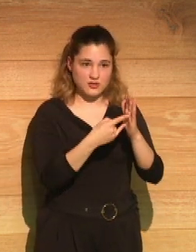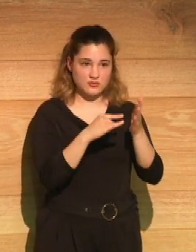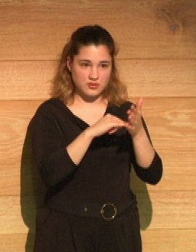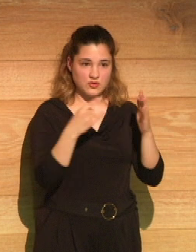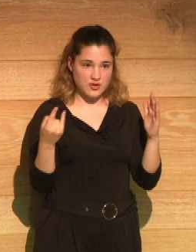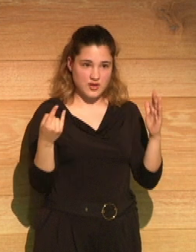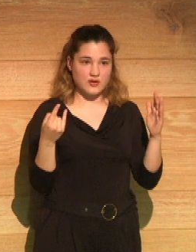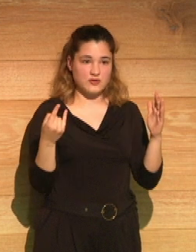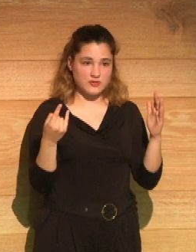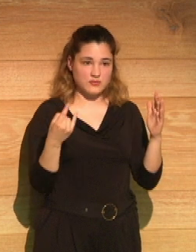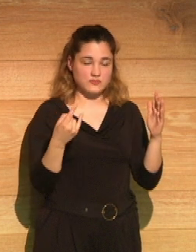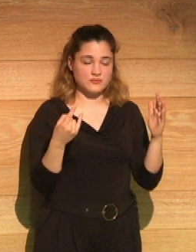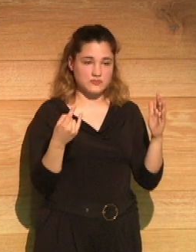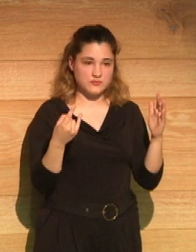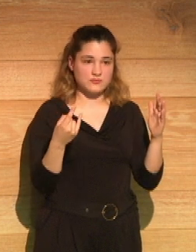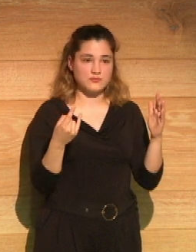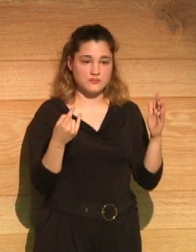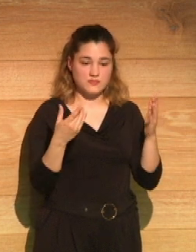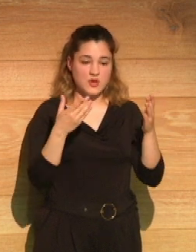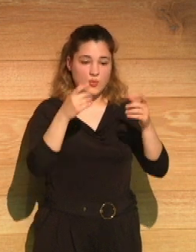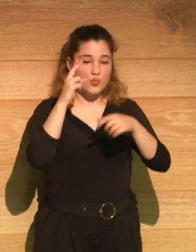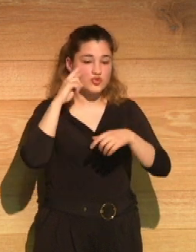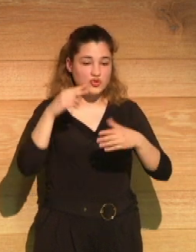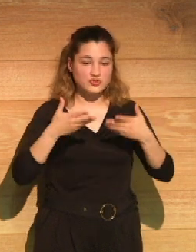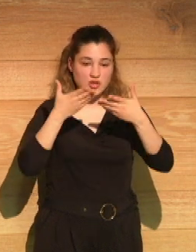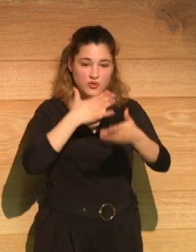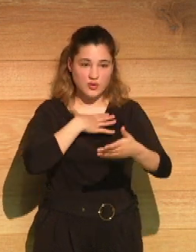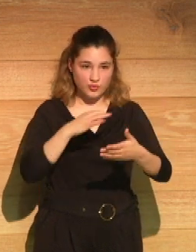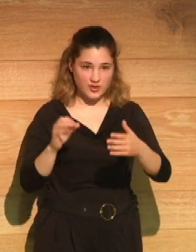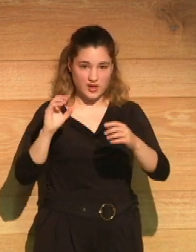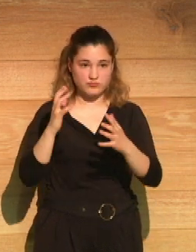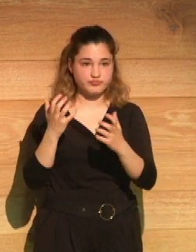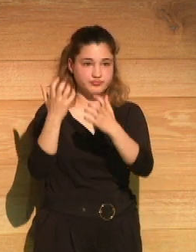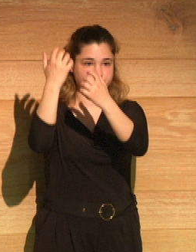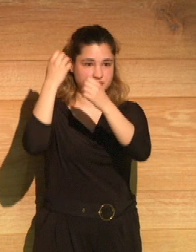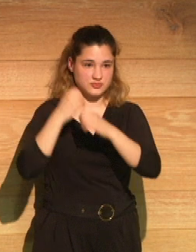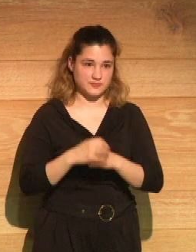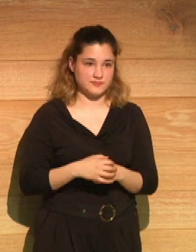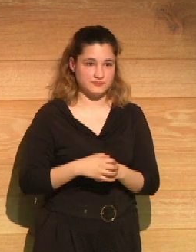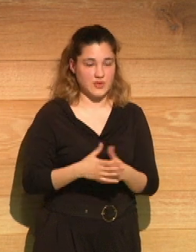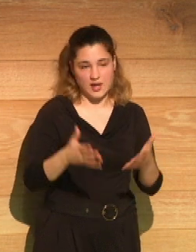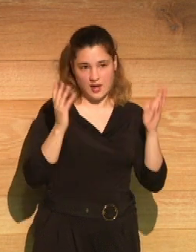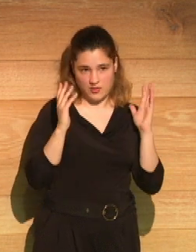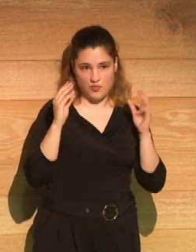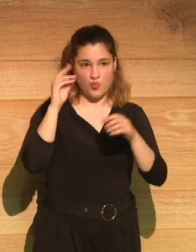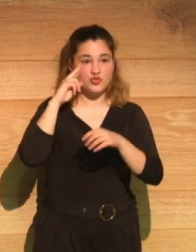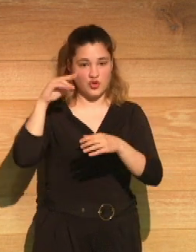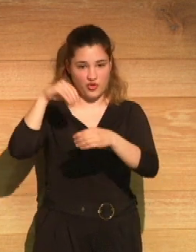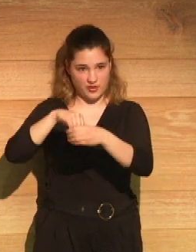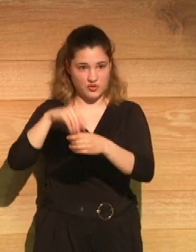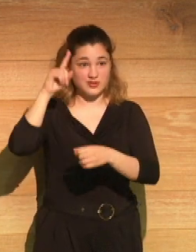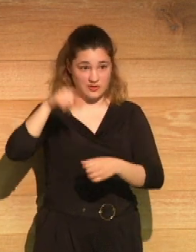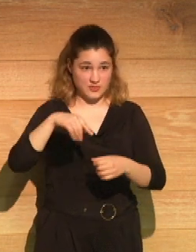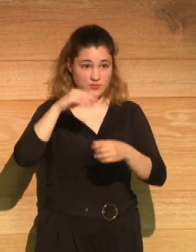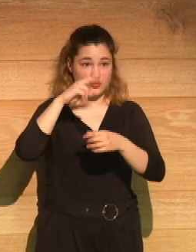es capaz de ayudar a los museos a lograr sus objetivos. Y por supuesto, eso es dentro del museo. Y fuera del